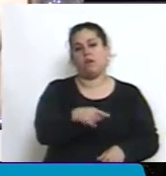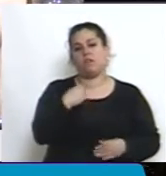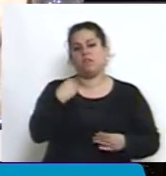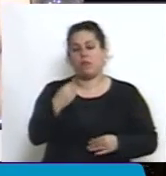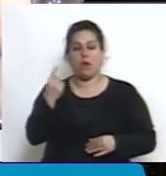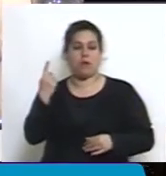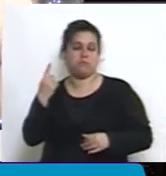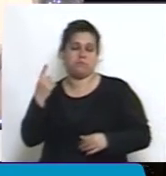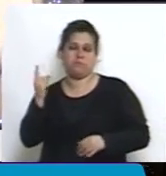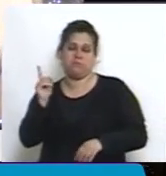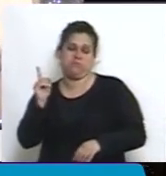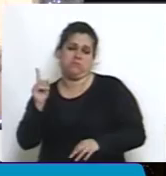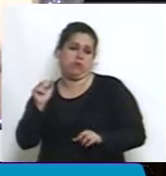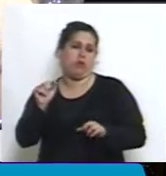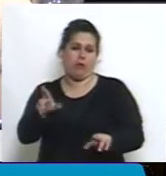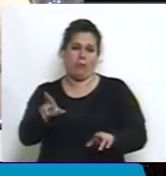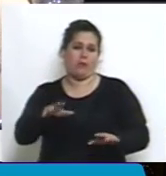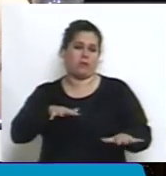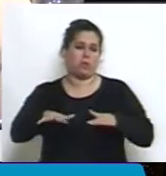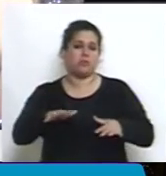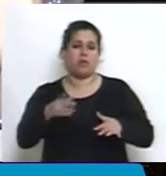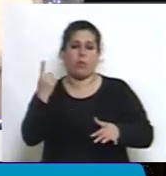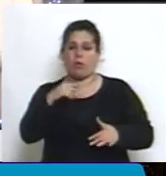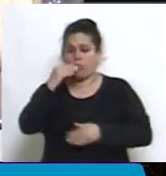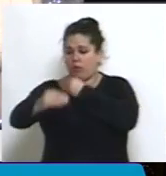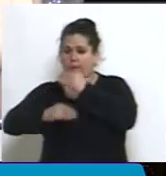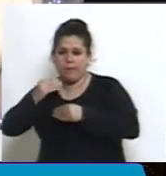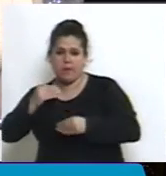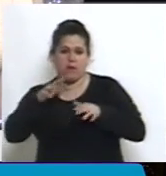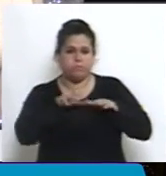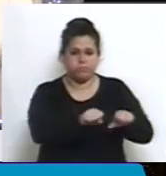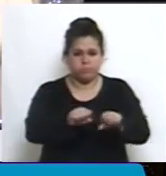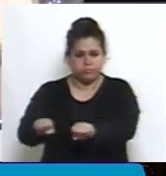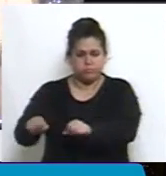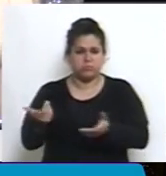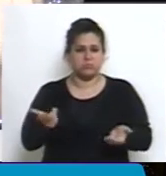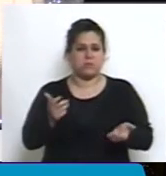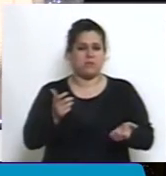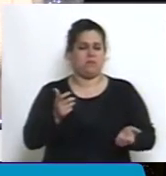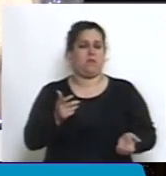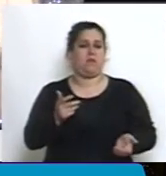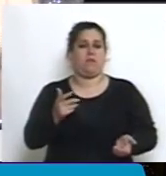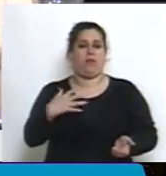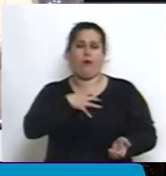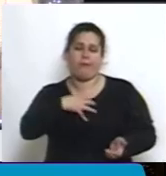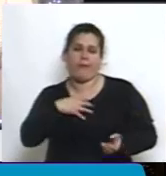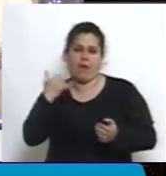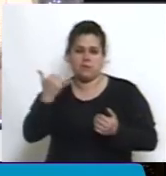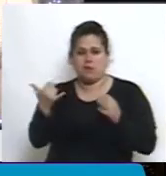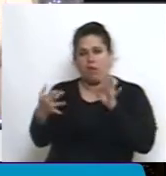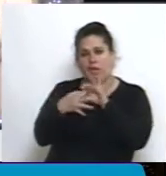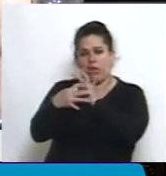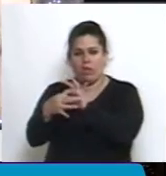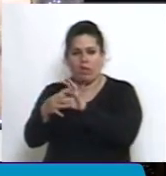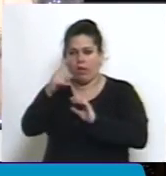el peor de los marcos, porque es en el marco de la familia, en los lazos de confianza